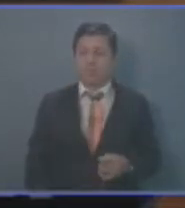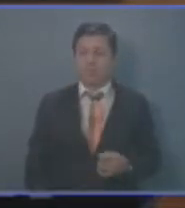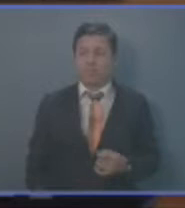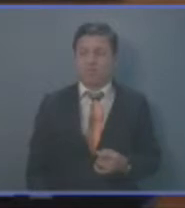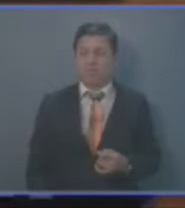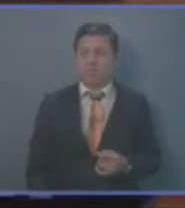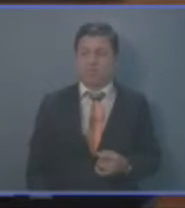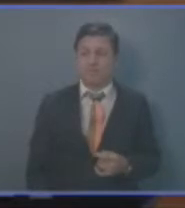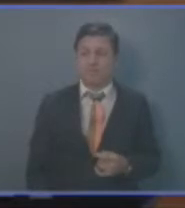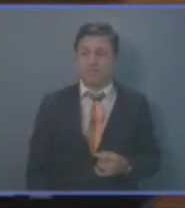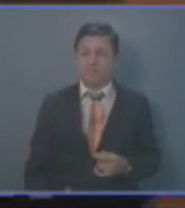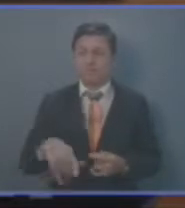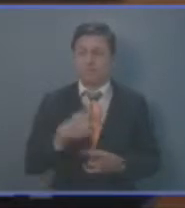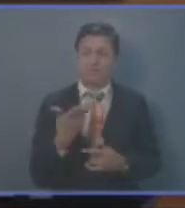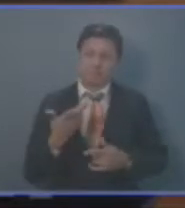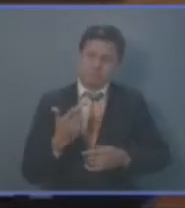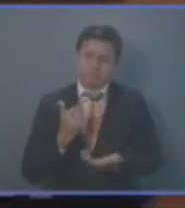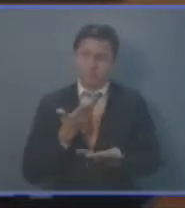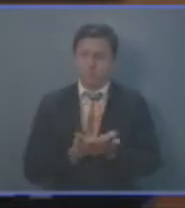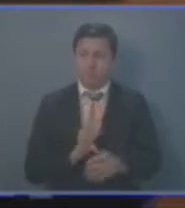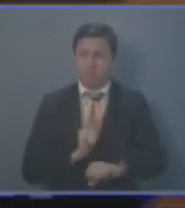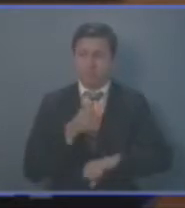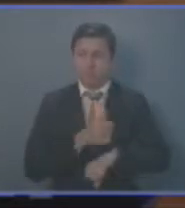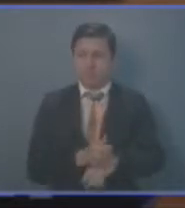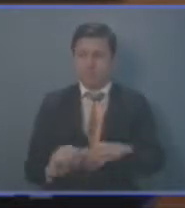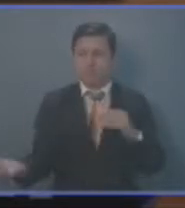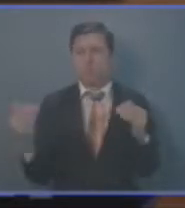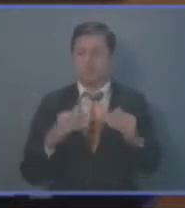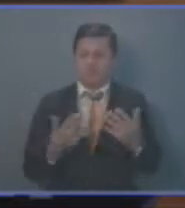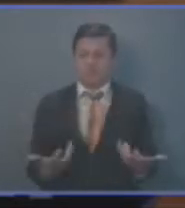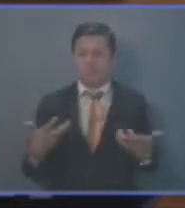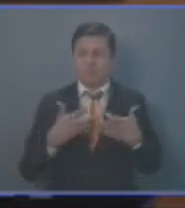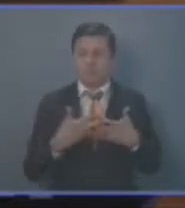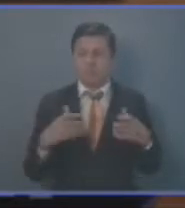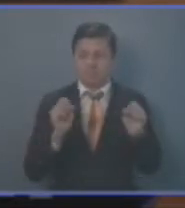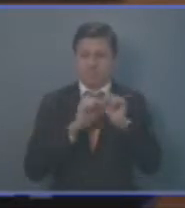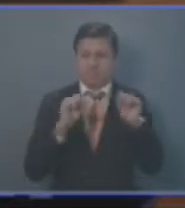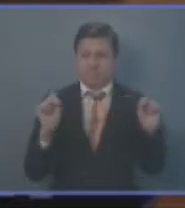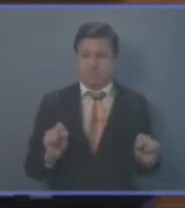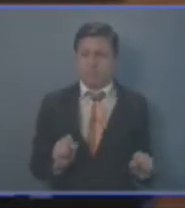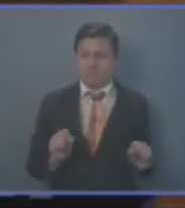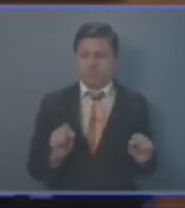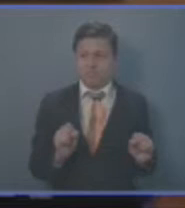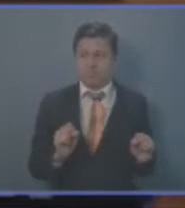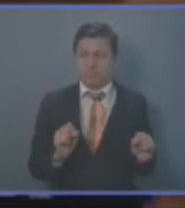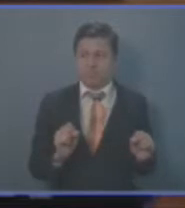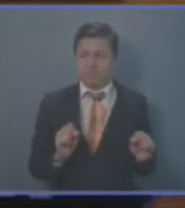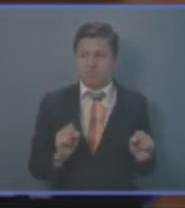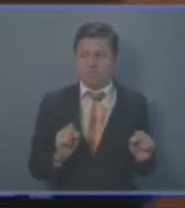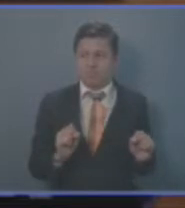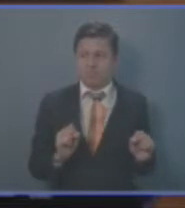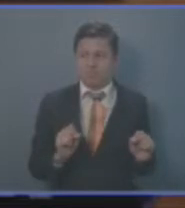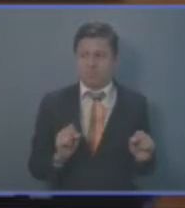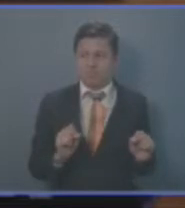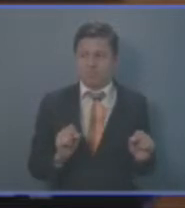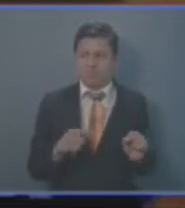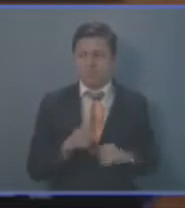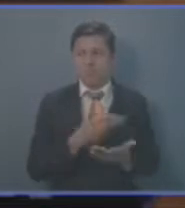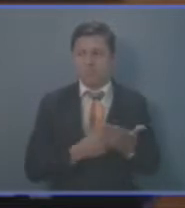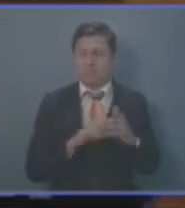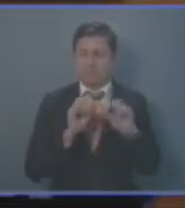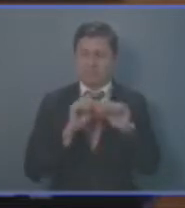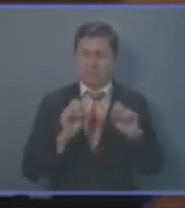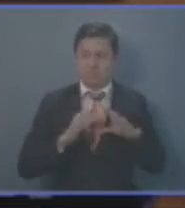proporcionen las instituciones que conforman el sistema, incluyendo al Ministerio de Salud como un prestador de servicios, el sector privado